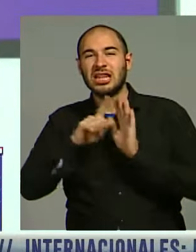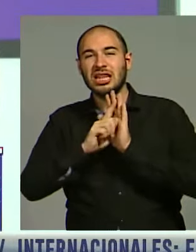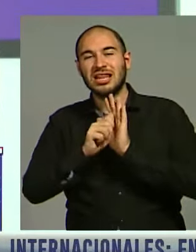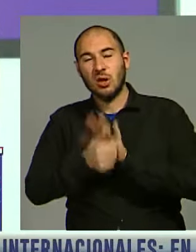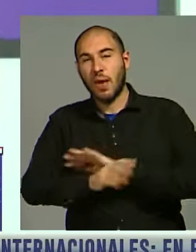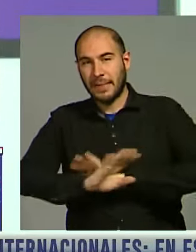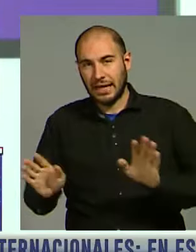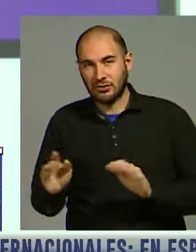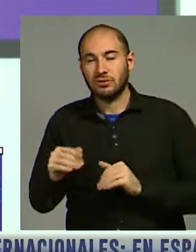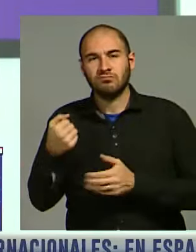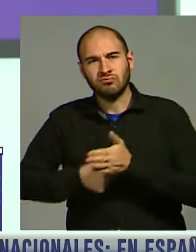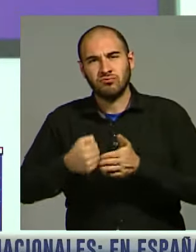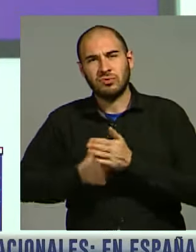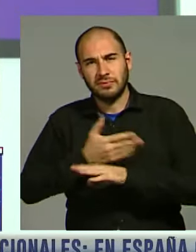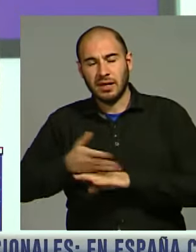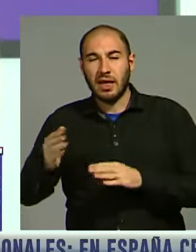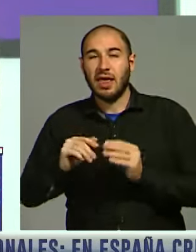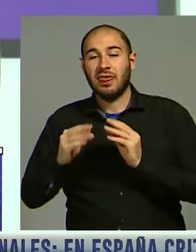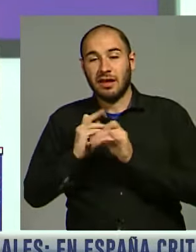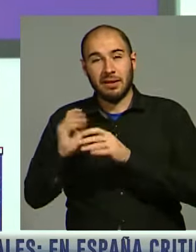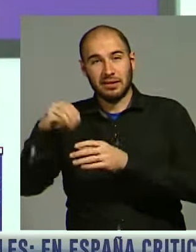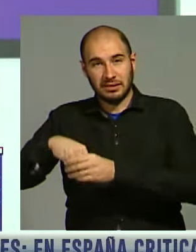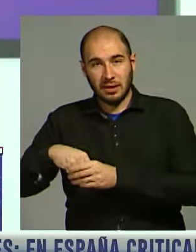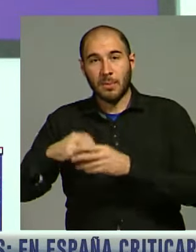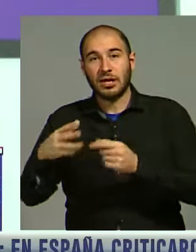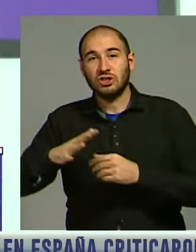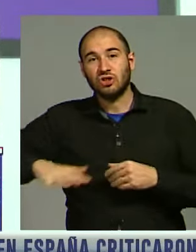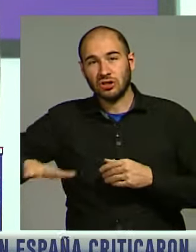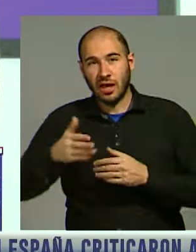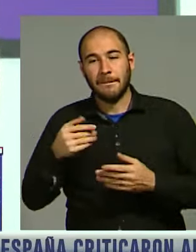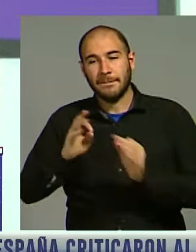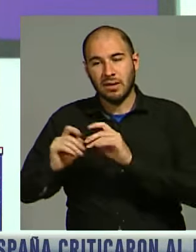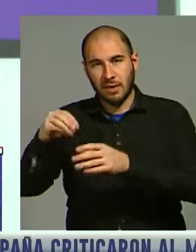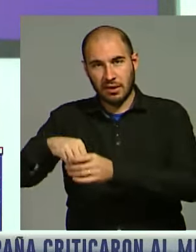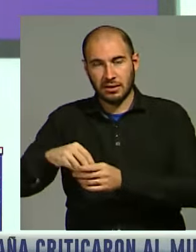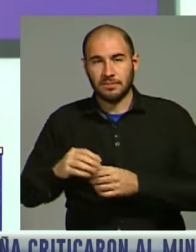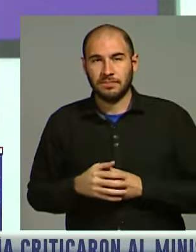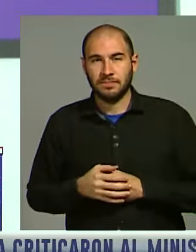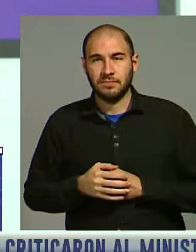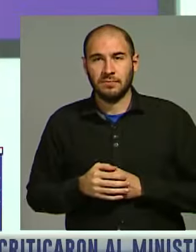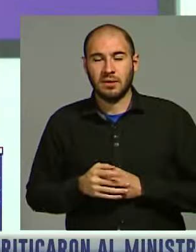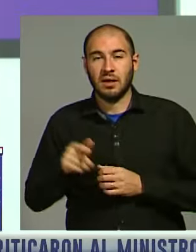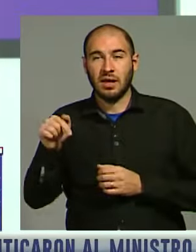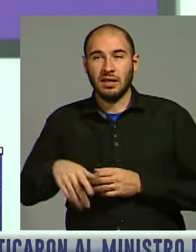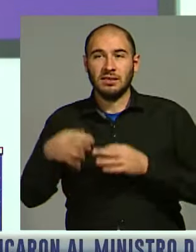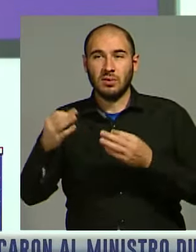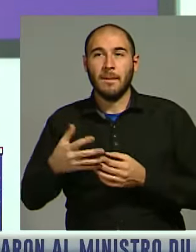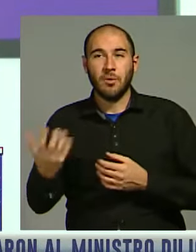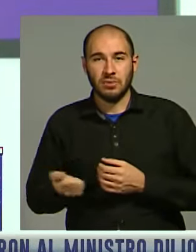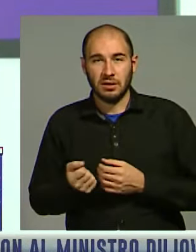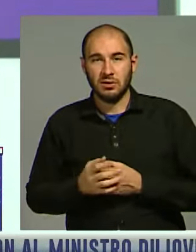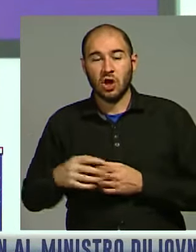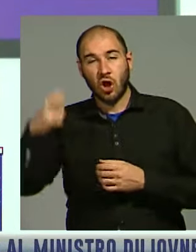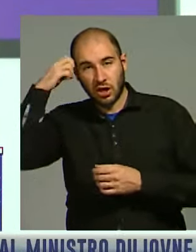están peleando por esto. Y que si este debate está instalado, es porque la sociedad lo está debatiendo. Entonces, sin ninguna duda, la posibilidad de que esté en